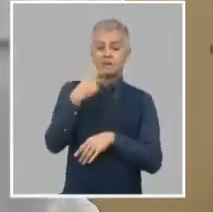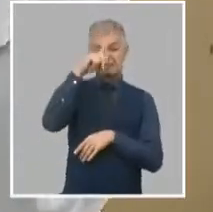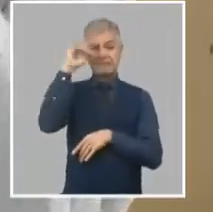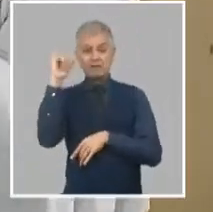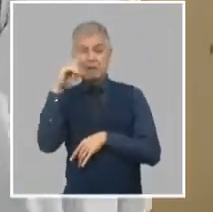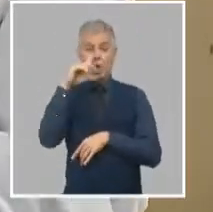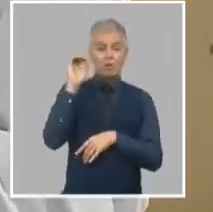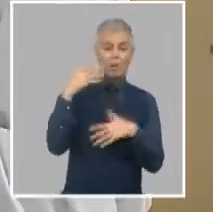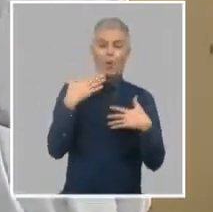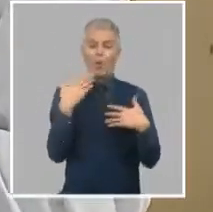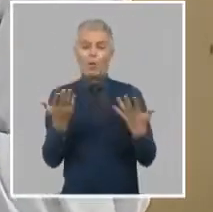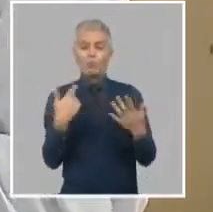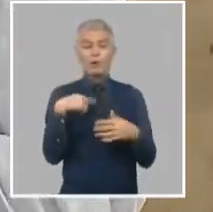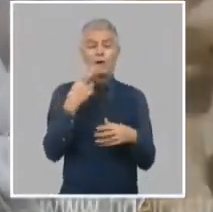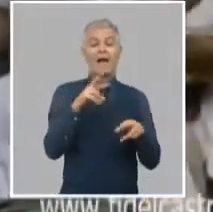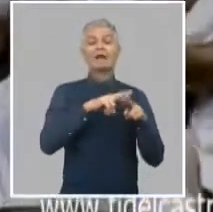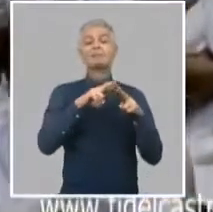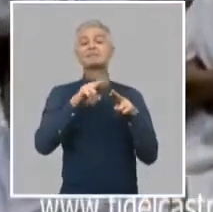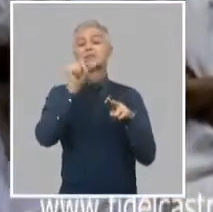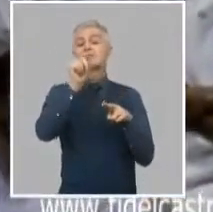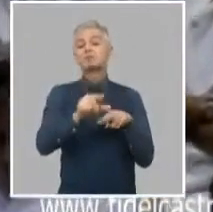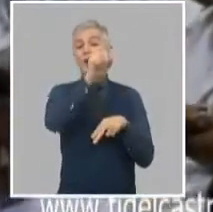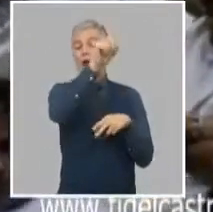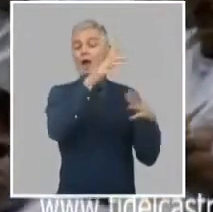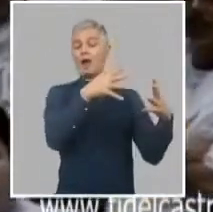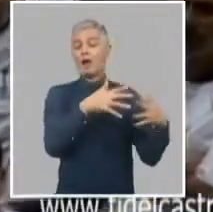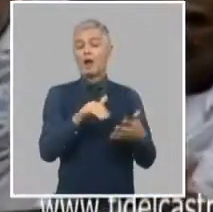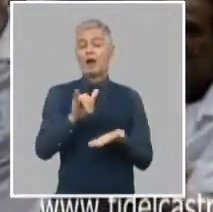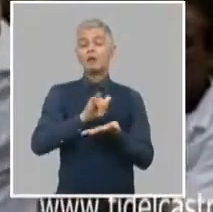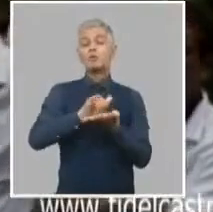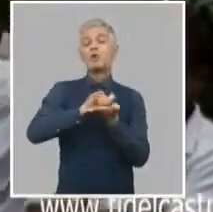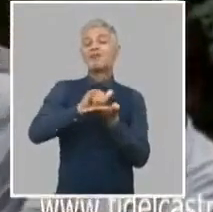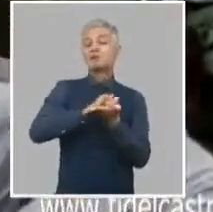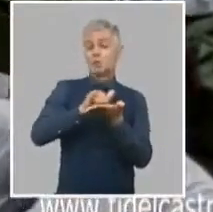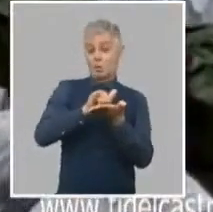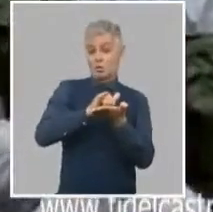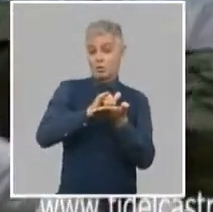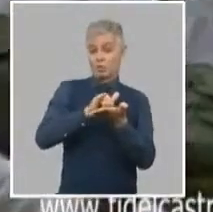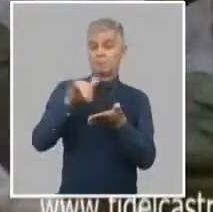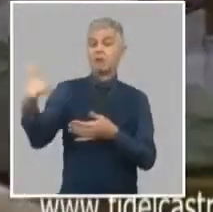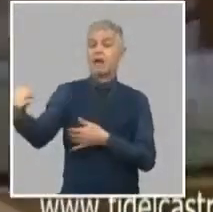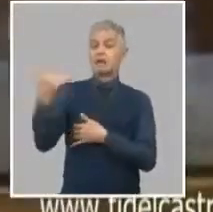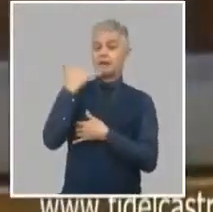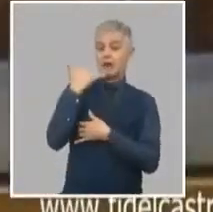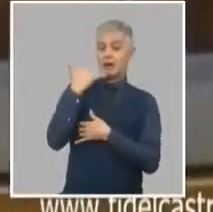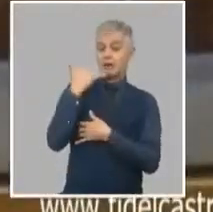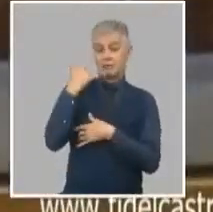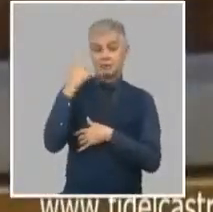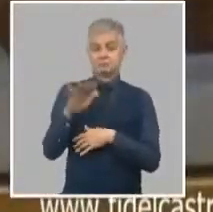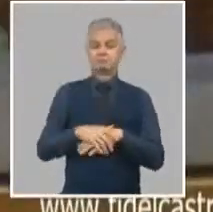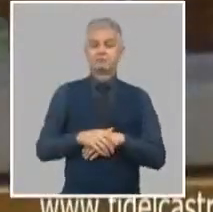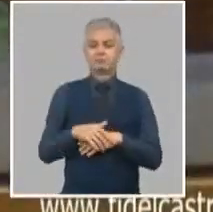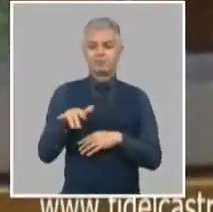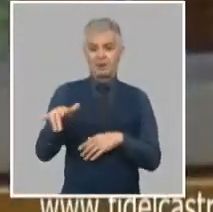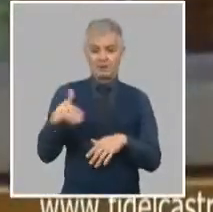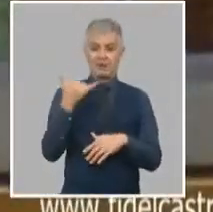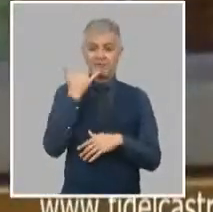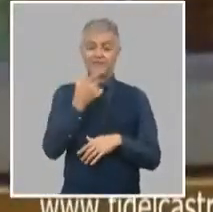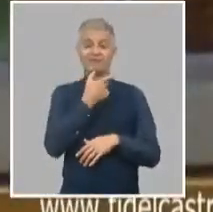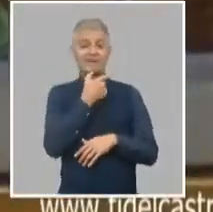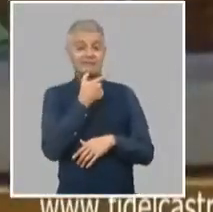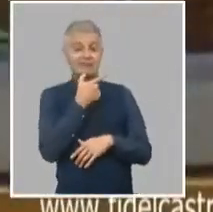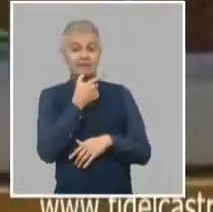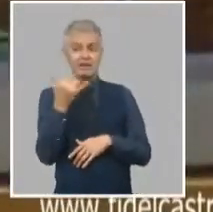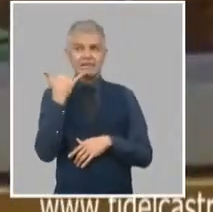nosotros en Nueva York, en Naciones Unidas, el compañero Bruno. Bruno. Y entonces, y lo llamaba, ¿hay respuesta? ¿No hay respuesta? Y, o sea,